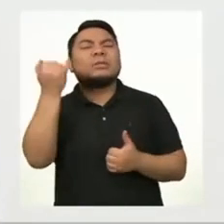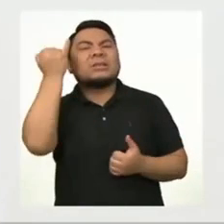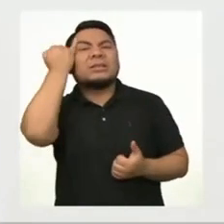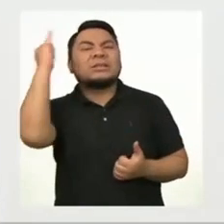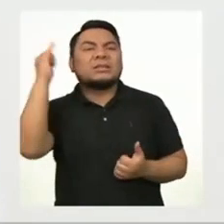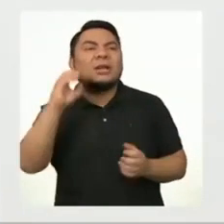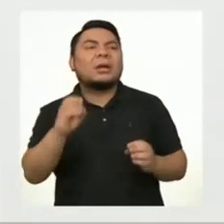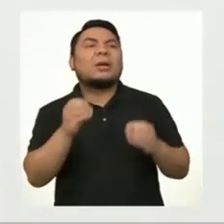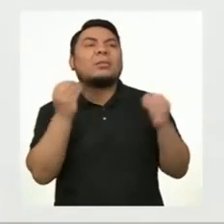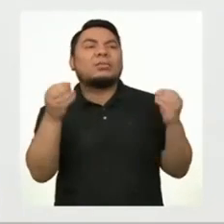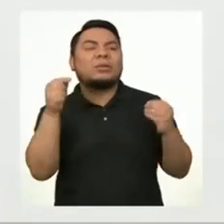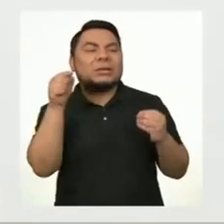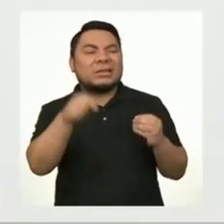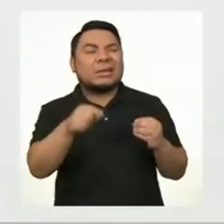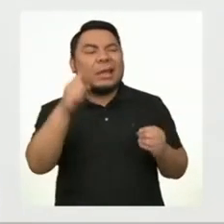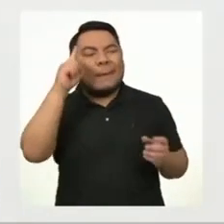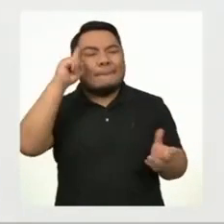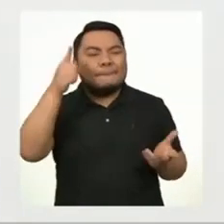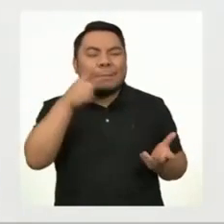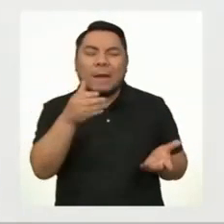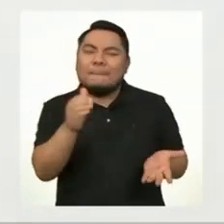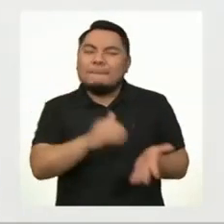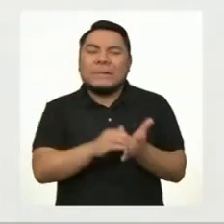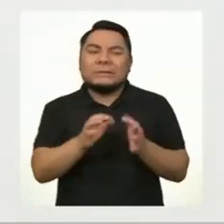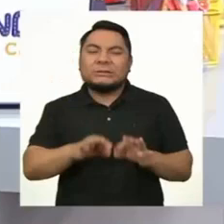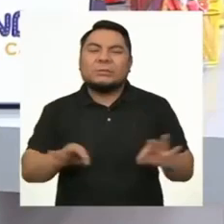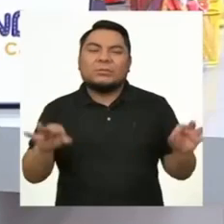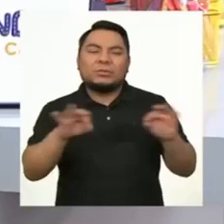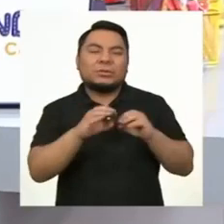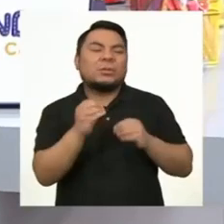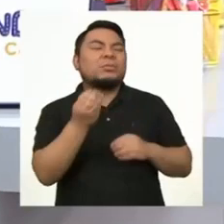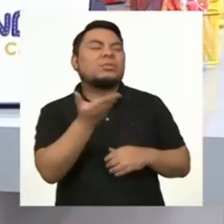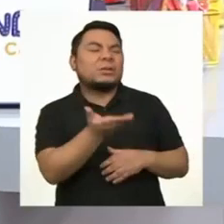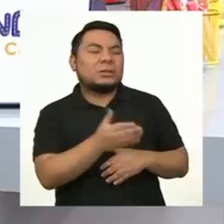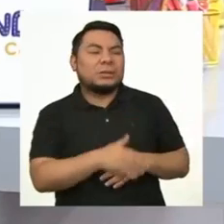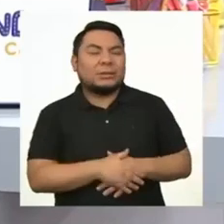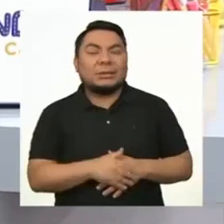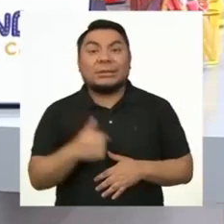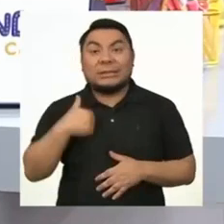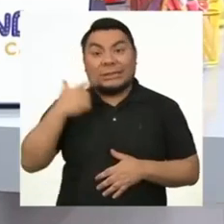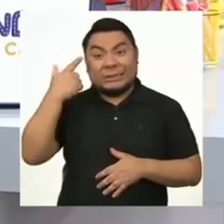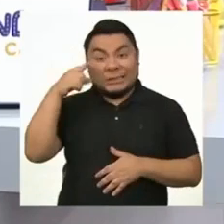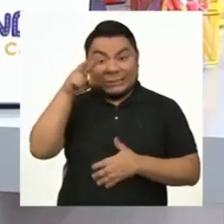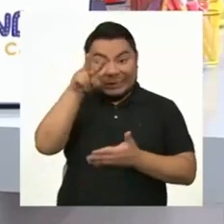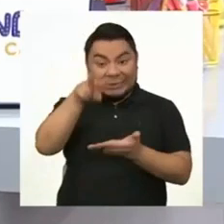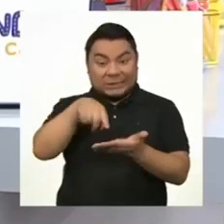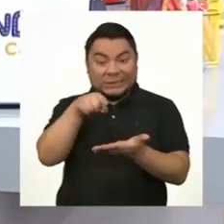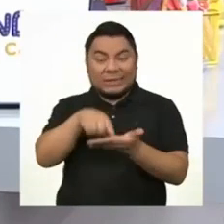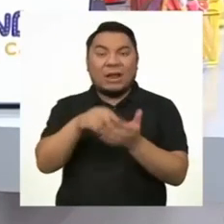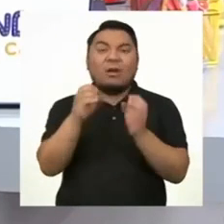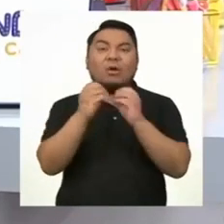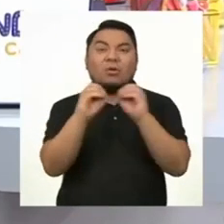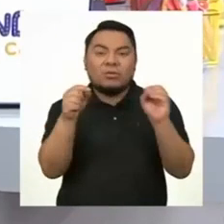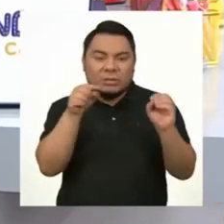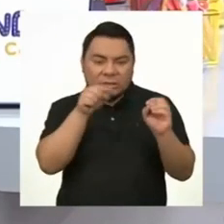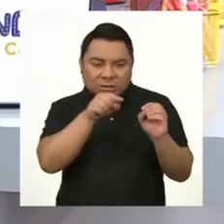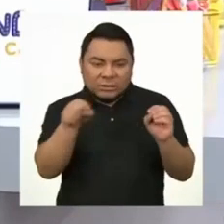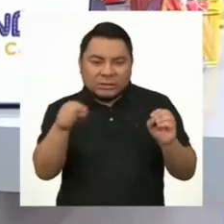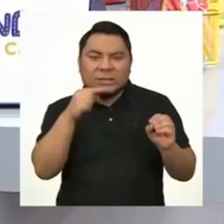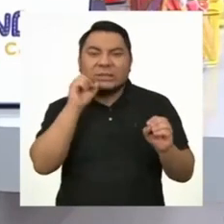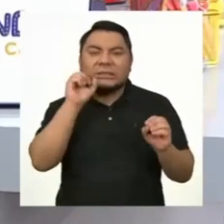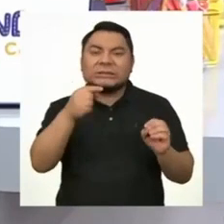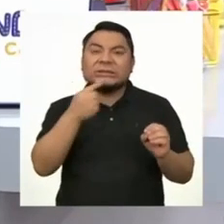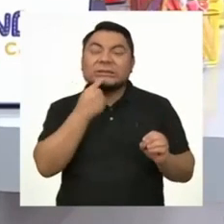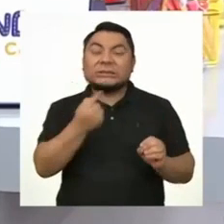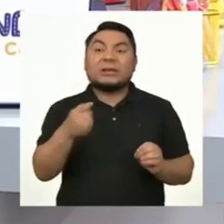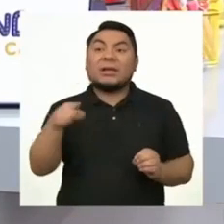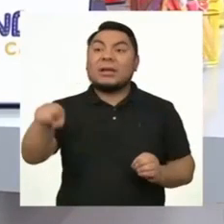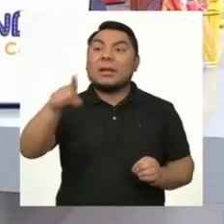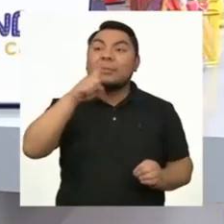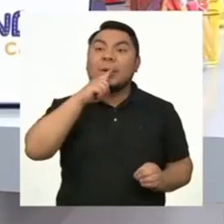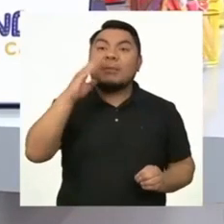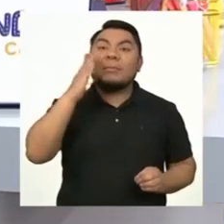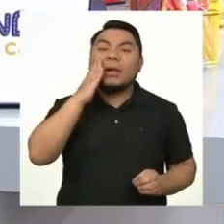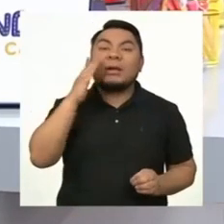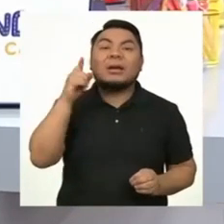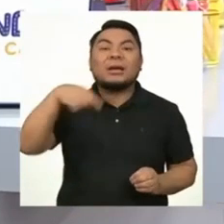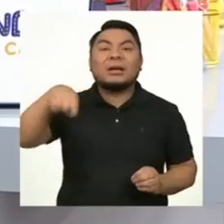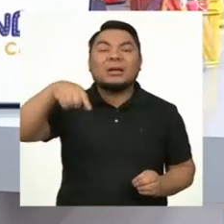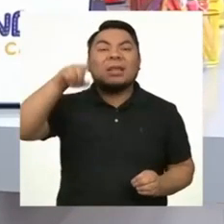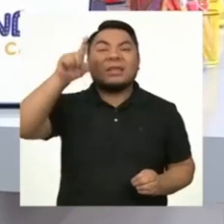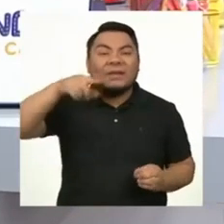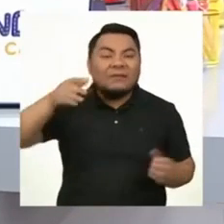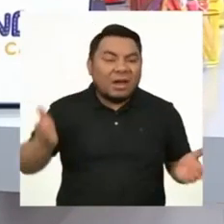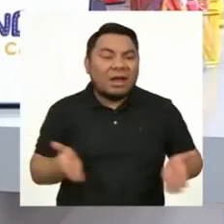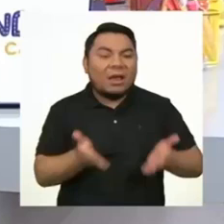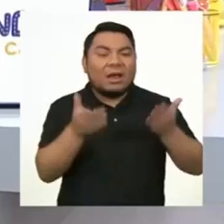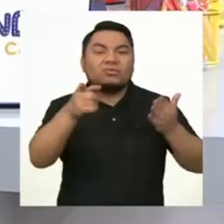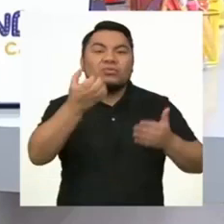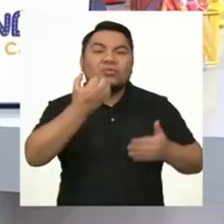por qué esta te pareció más importante? La que se desarrolla en la siguiente oración, la que afirma que los padres y madres deben